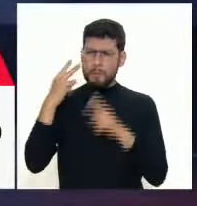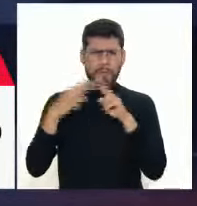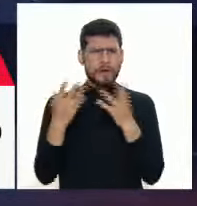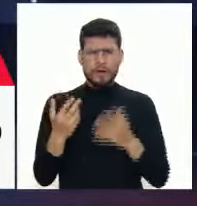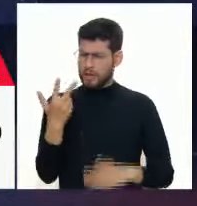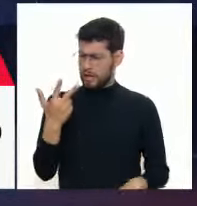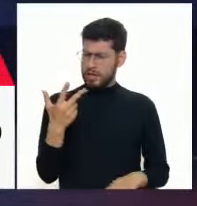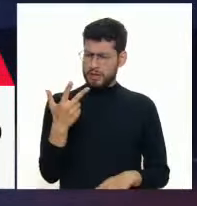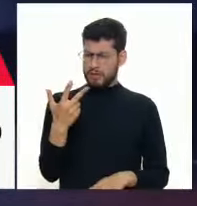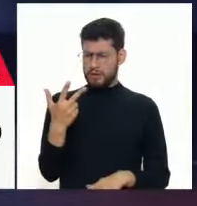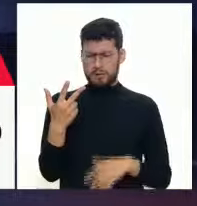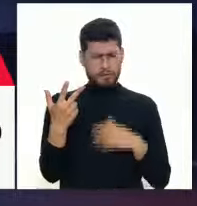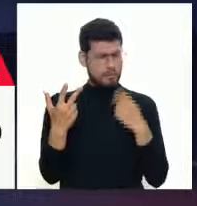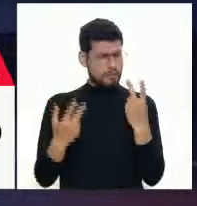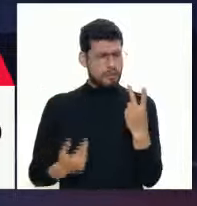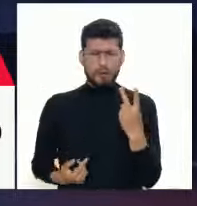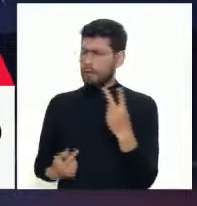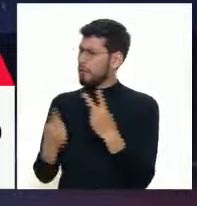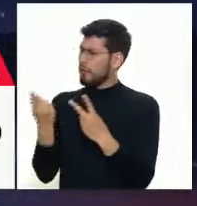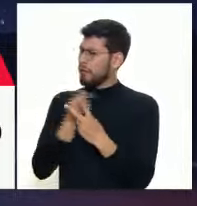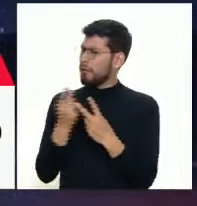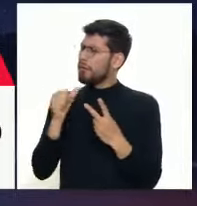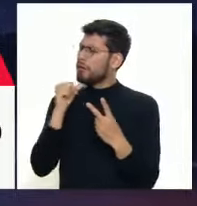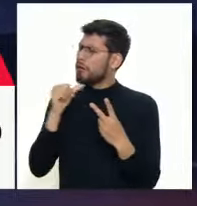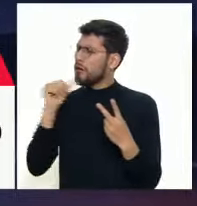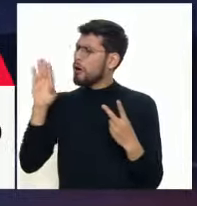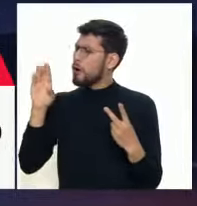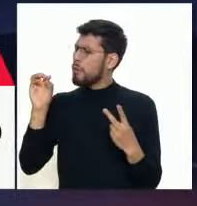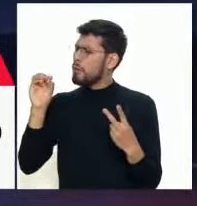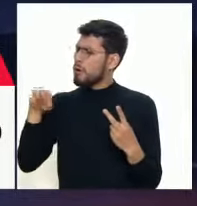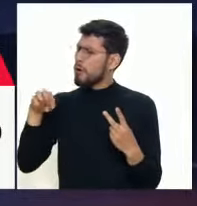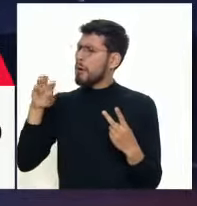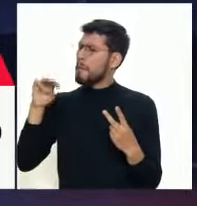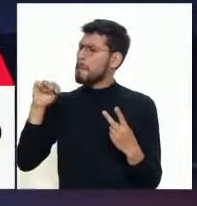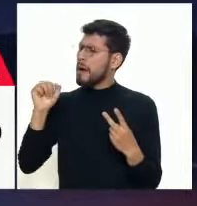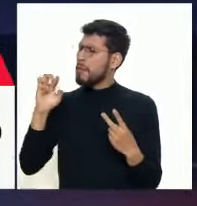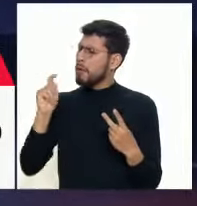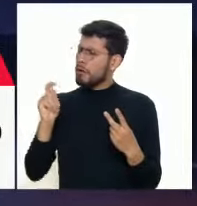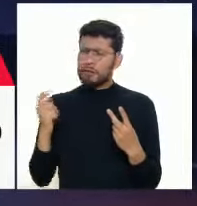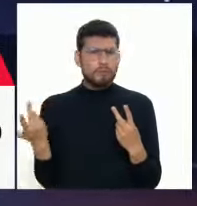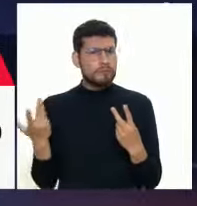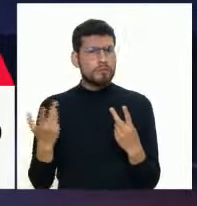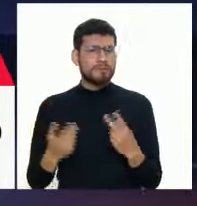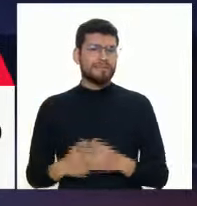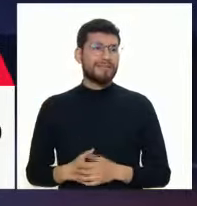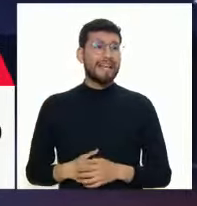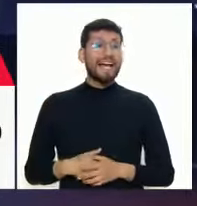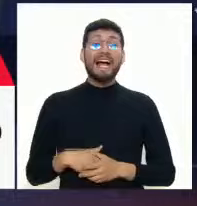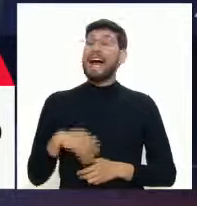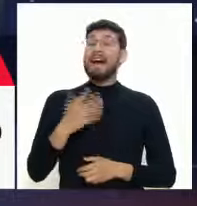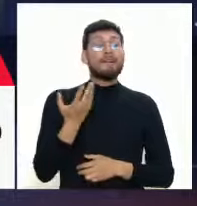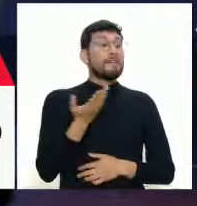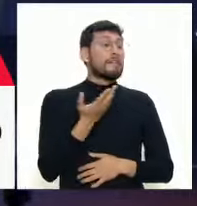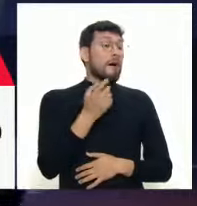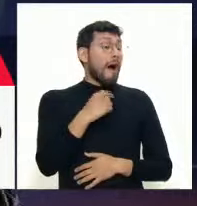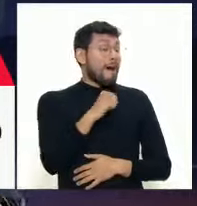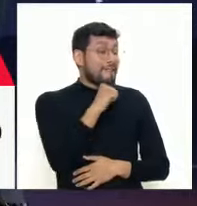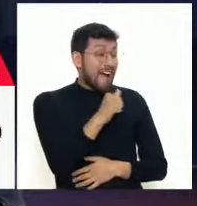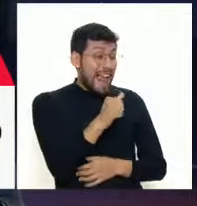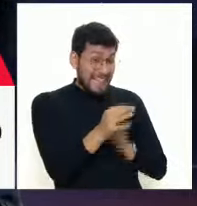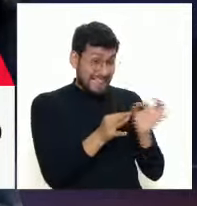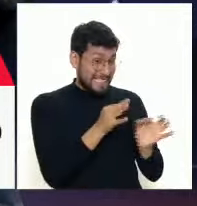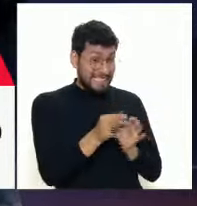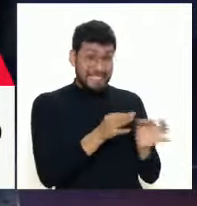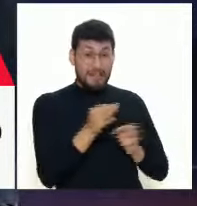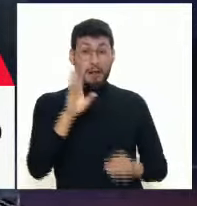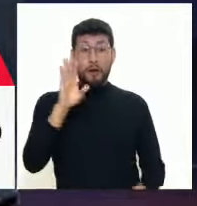eran tres los protagonistas de Así Fue. ¿Dónde está Blood Mapot? Uy, lo que pasa es que hay algo que no les hemos contado